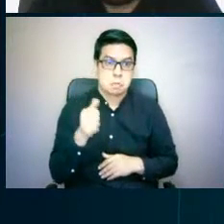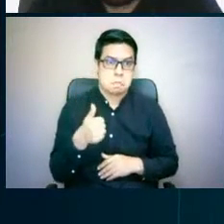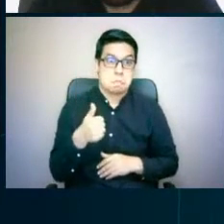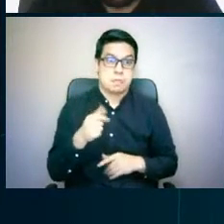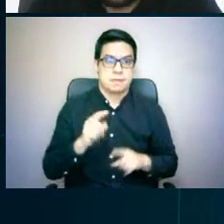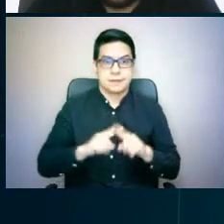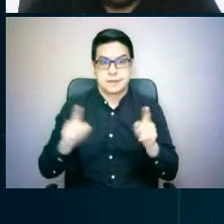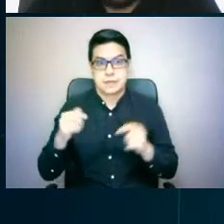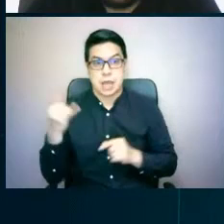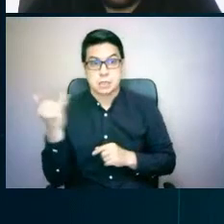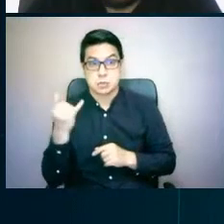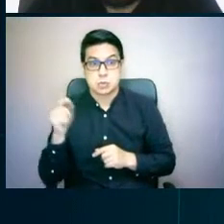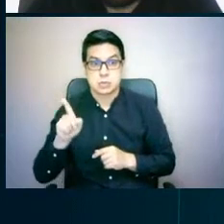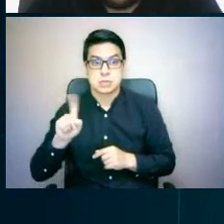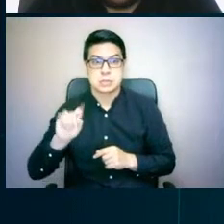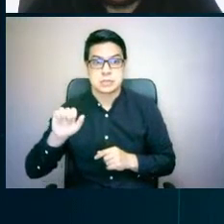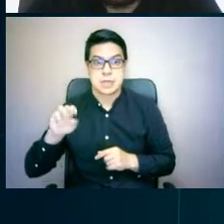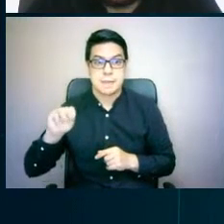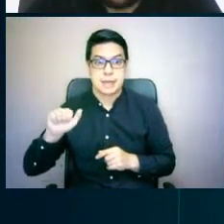atmósfera,